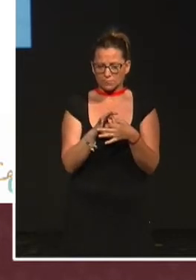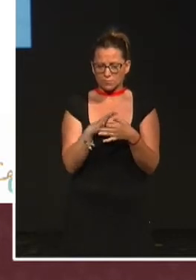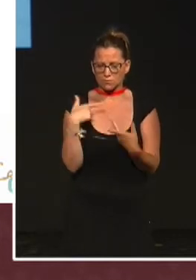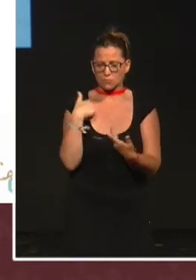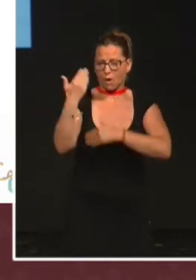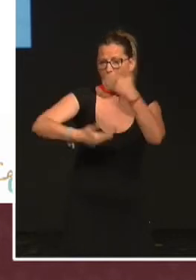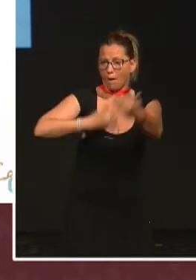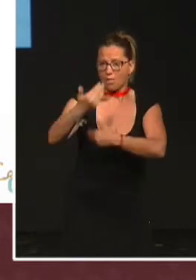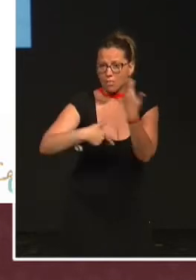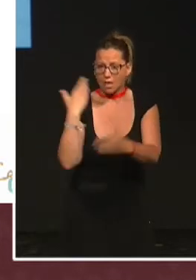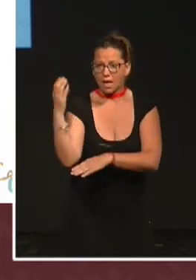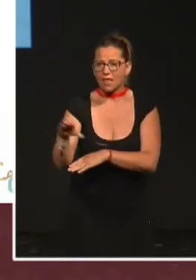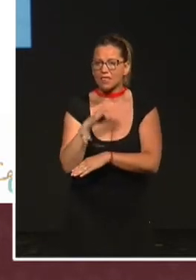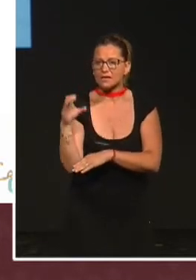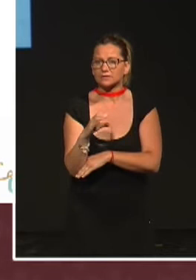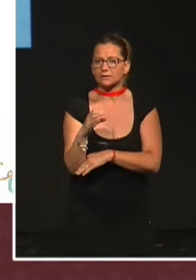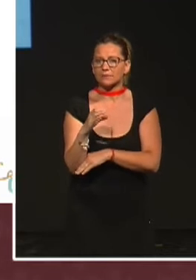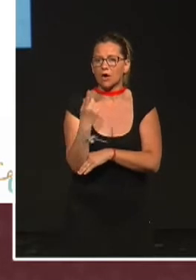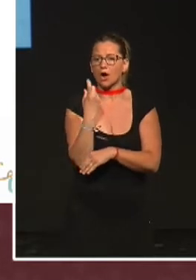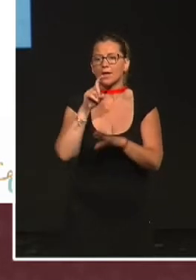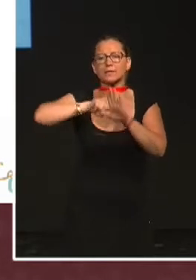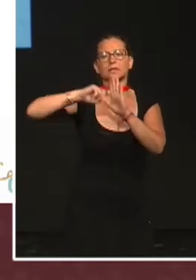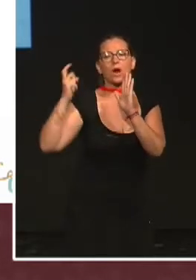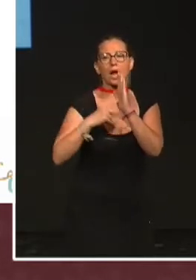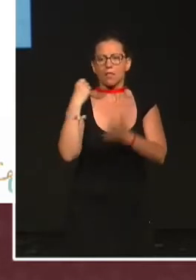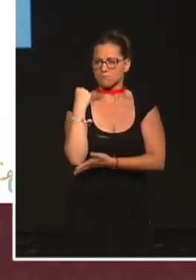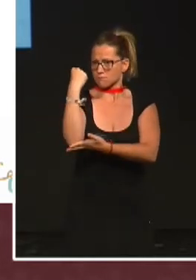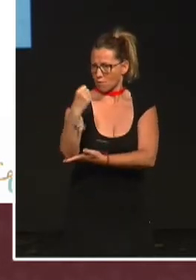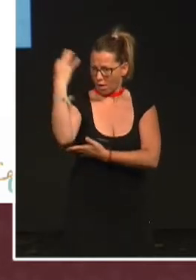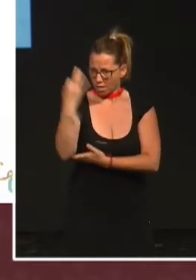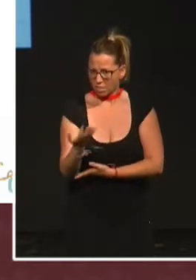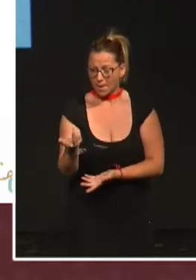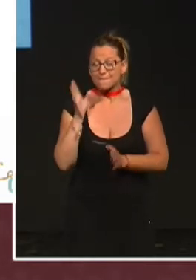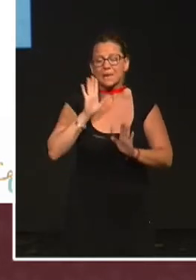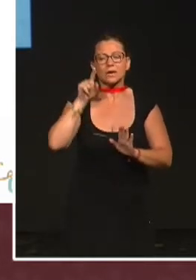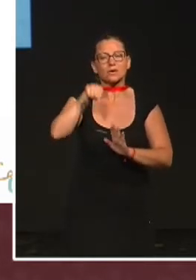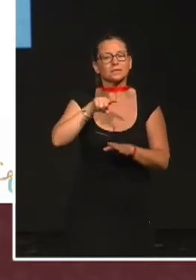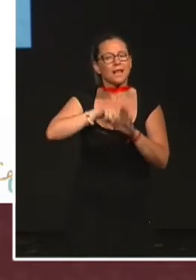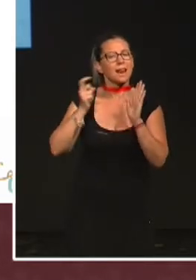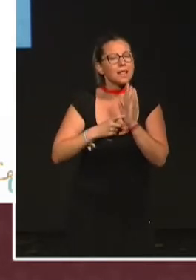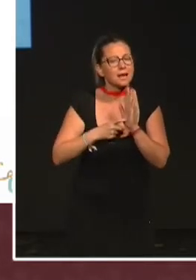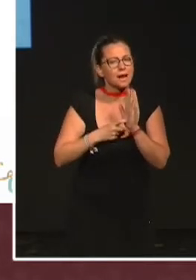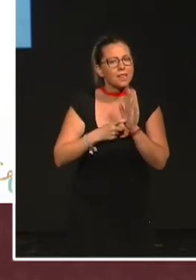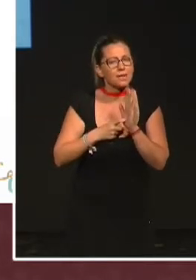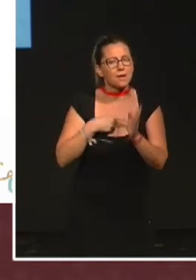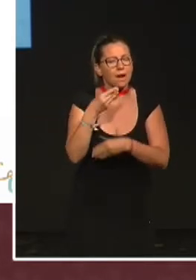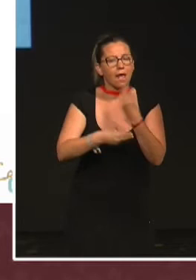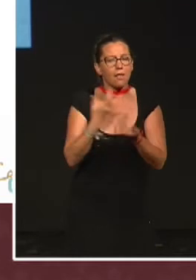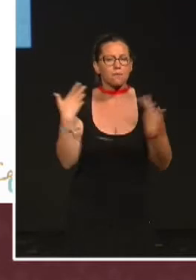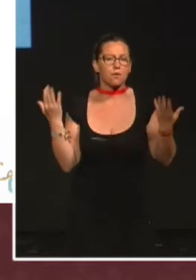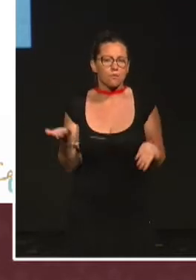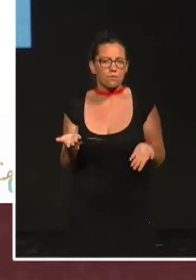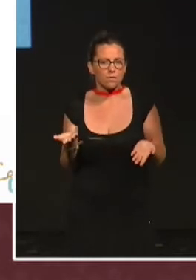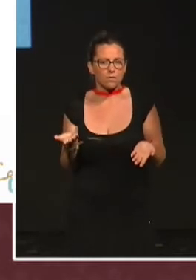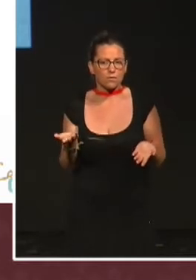científico, necesita una legislación que la apoye. Pero claro, esa legislación la hacemos en base a